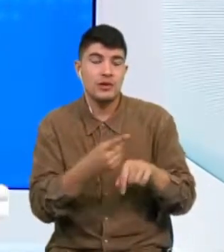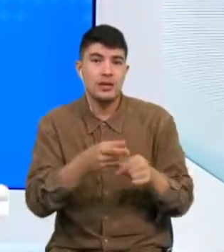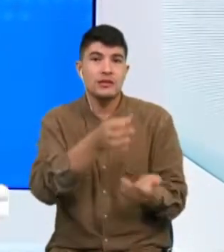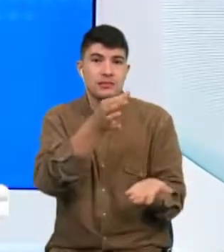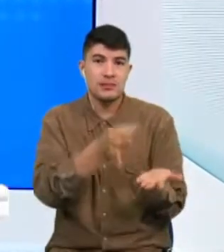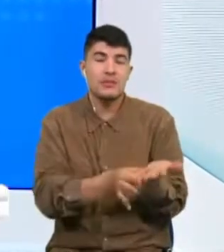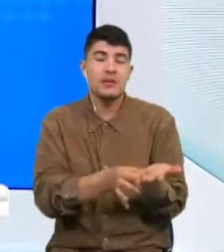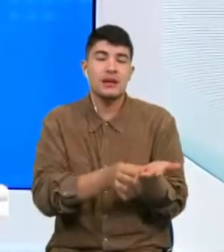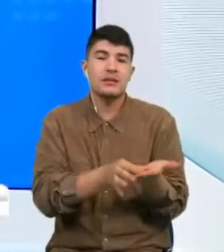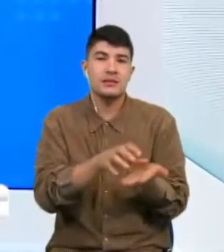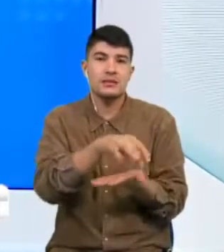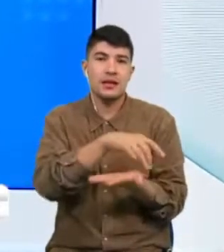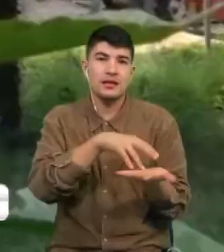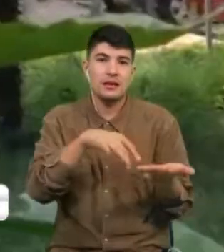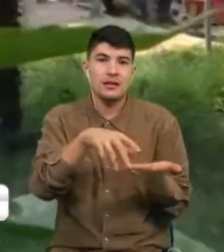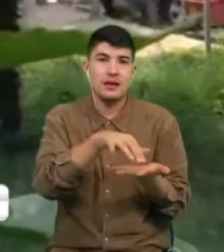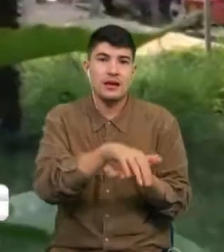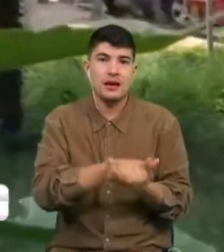capital santandereana.